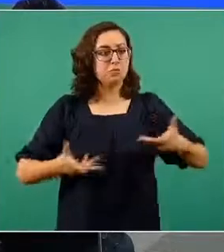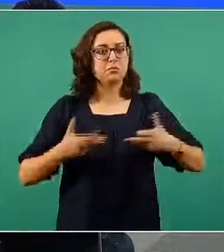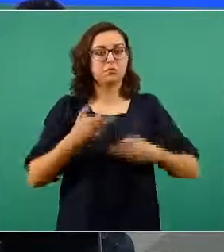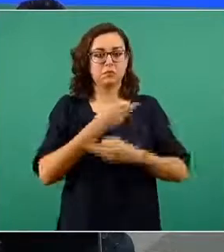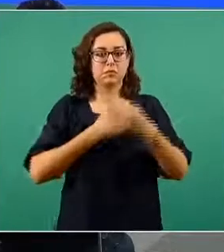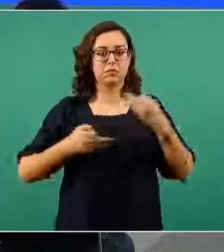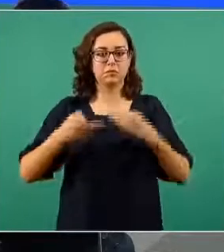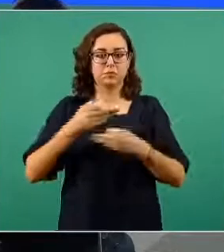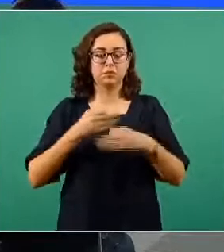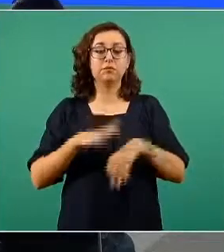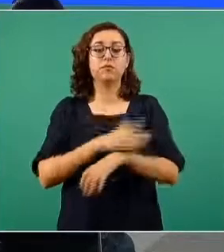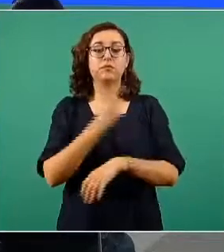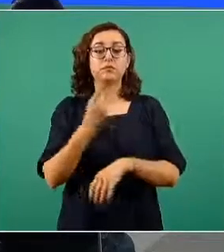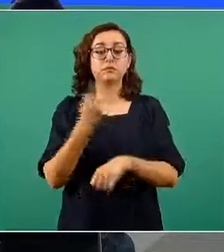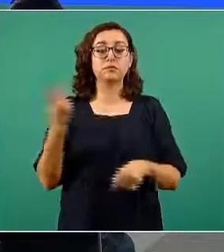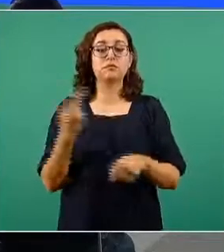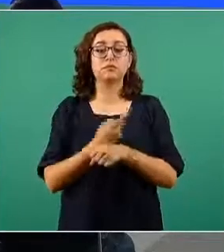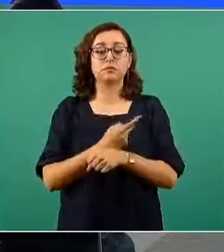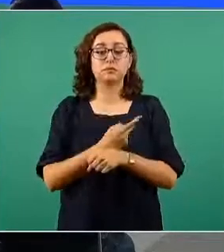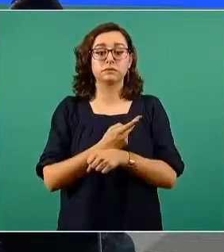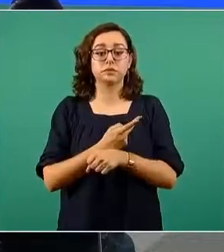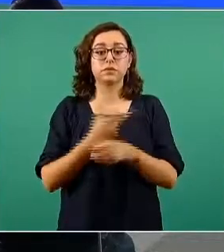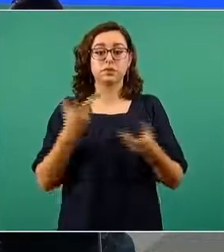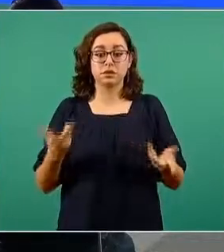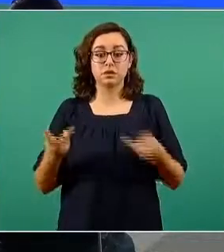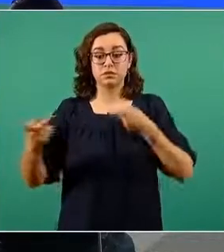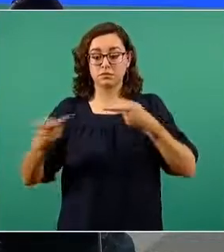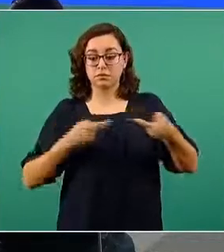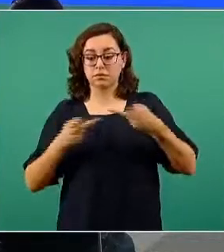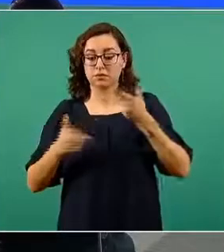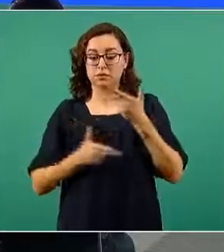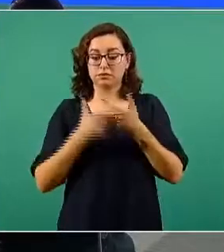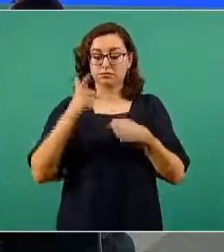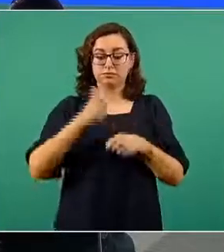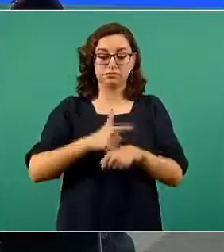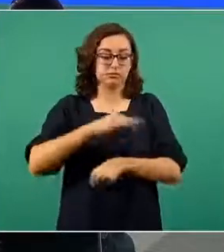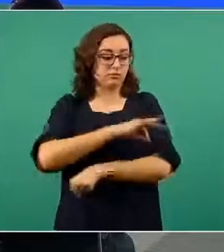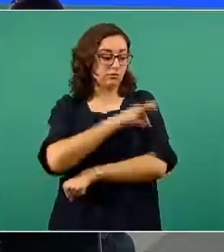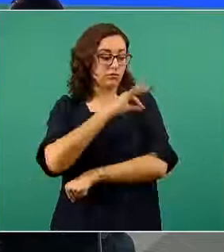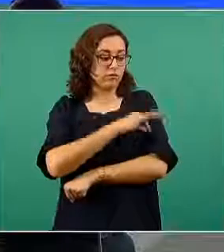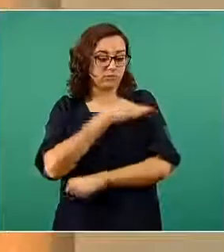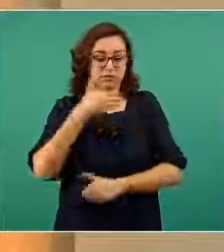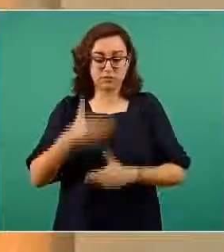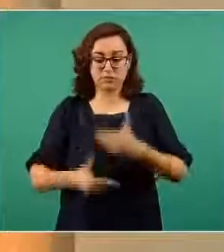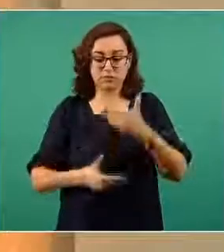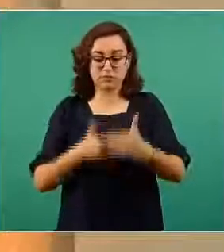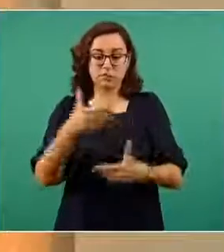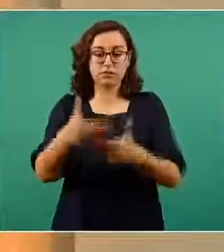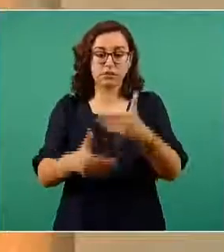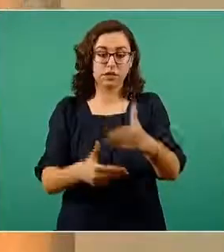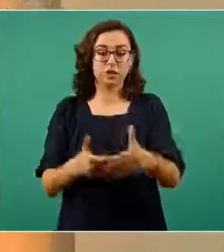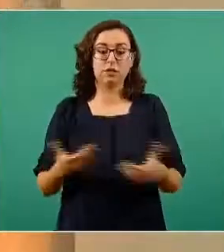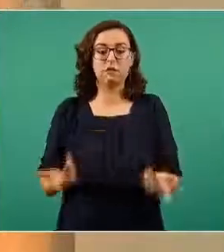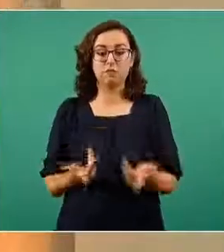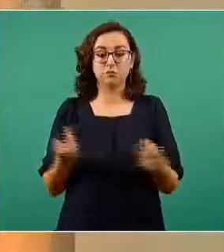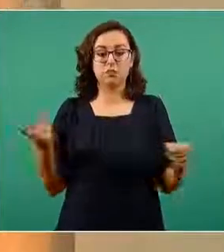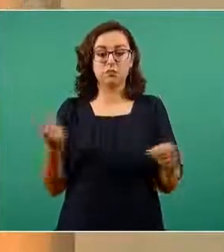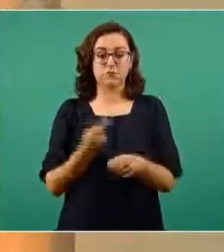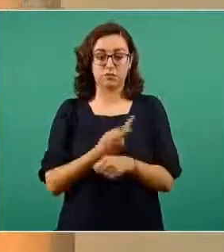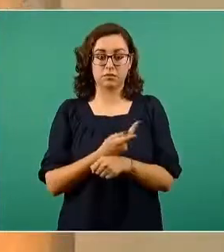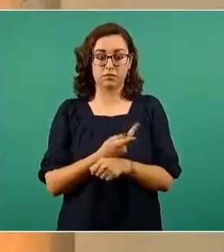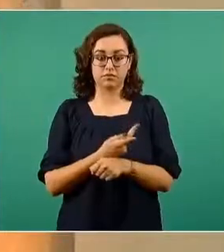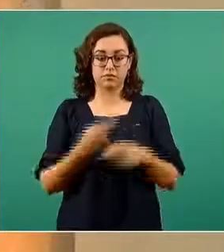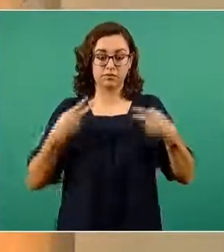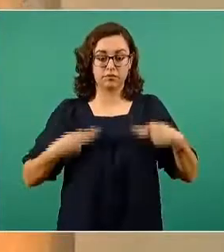relacionamos, porque en la medida que la Estrategia Nacional de Vacunación continúe avanzando, pues estaremos obviamente a través de la protección